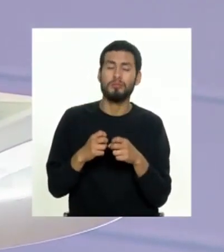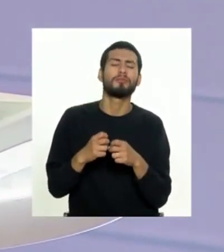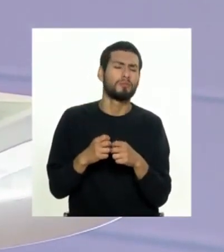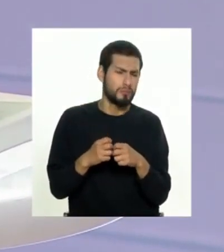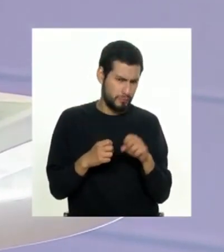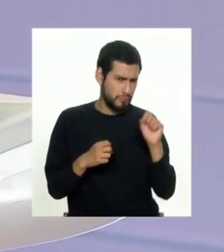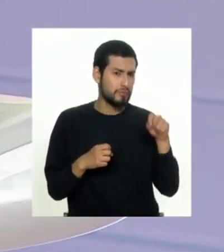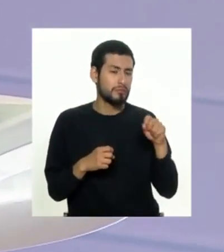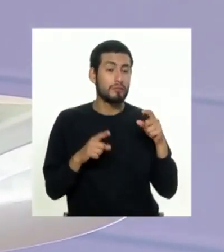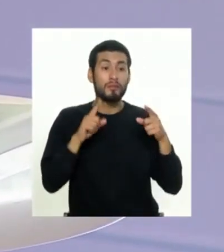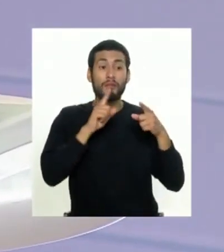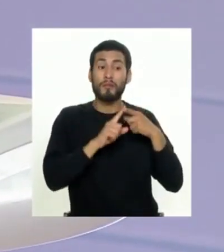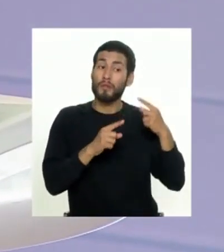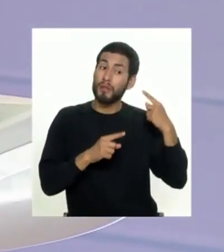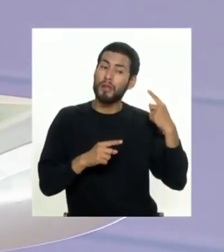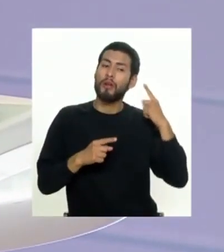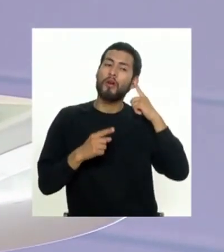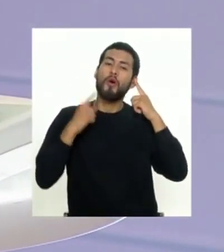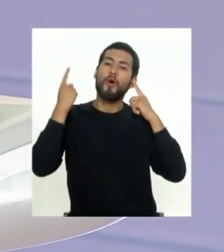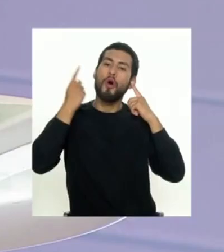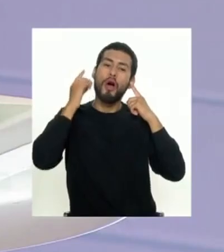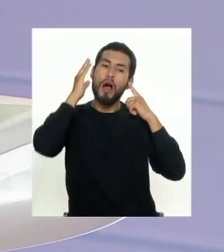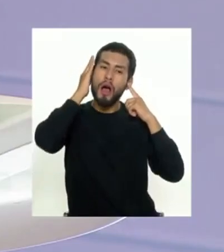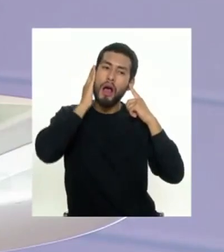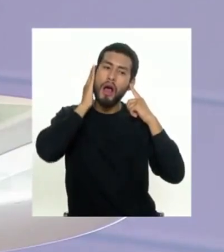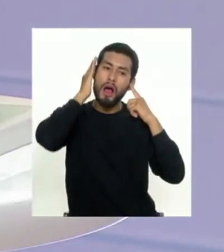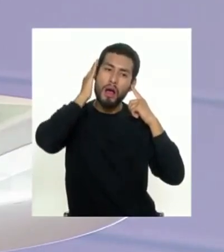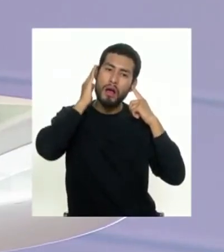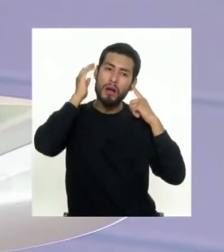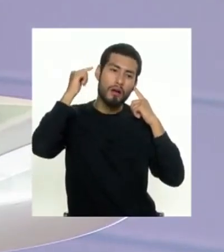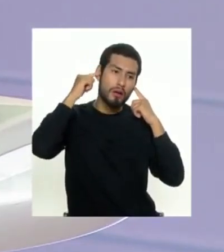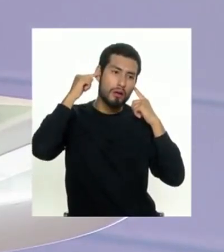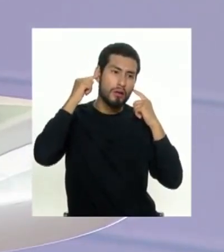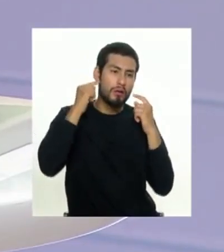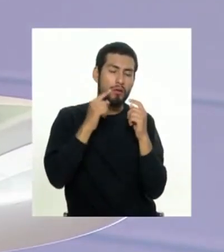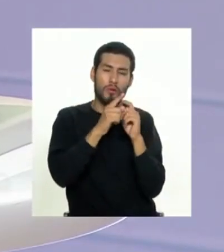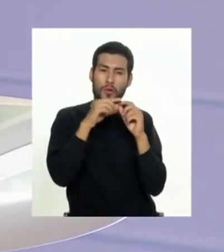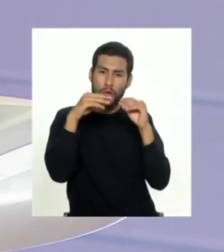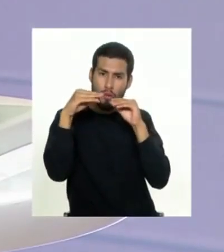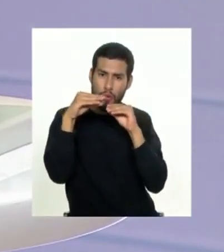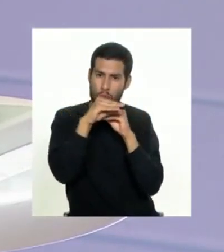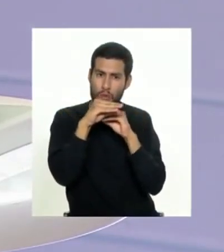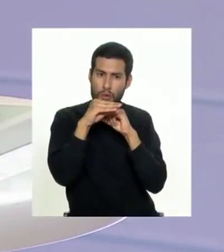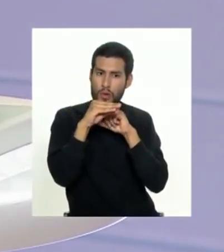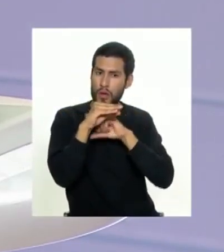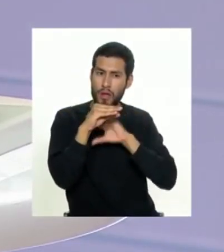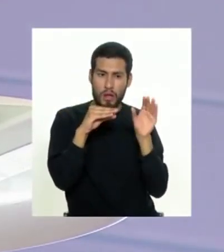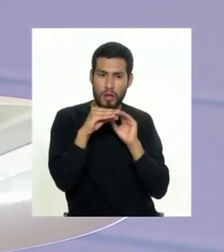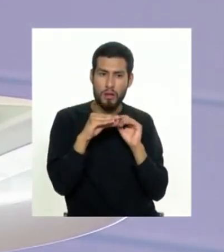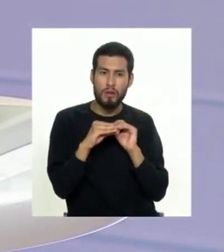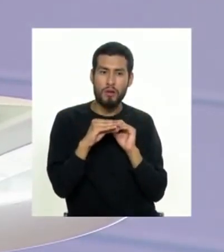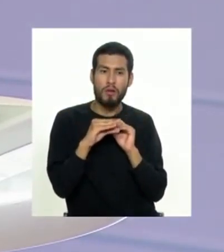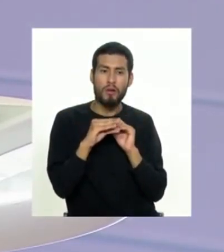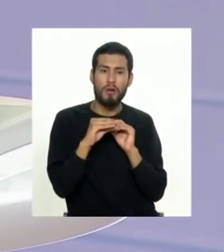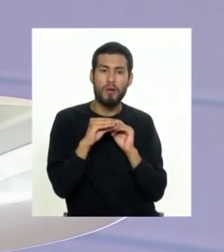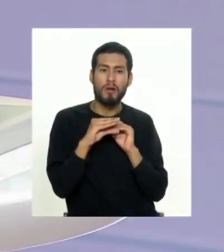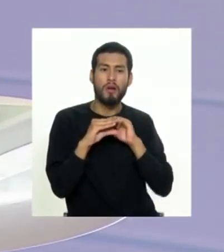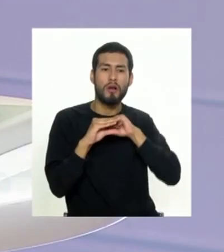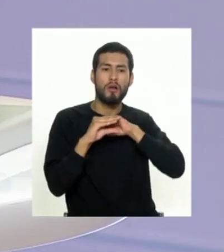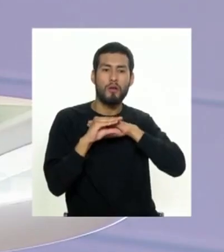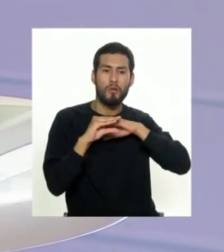pero a nivel de nuestro oído externo, es la parte del pabellón y del conducto. Sin embargo, este tema